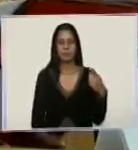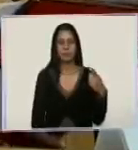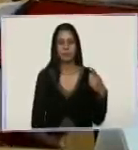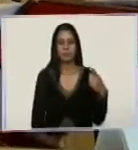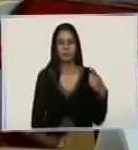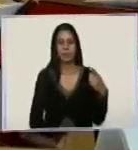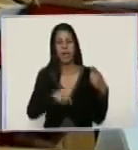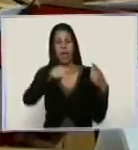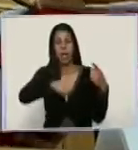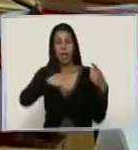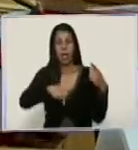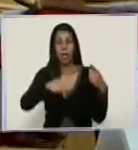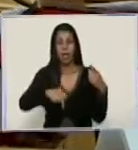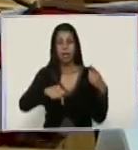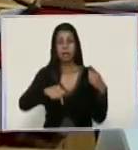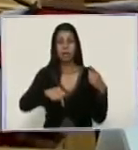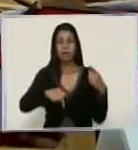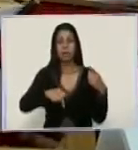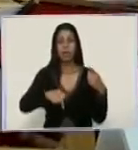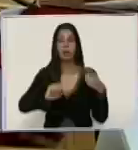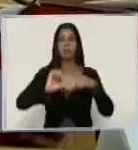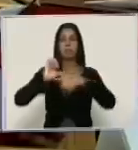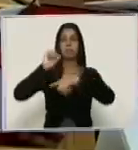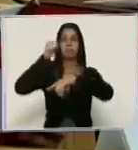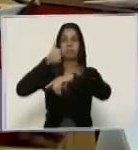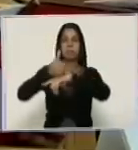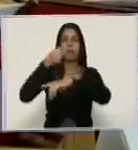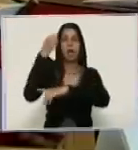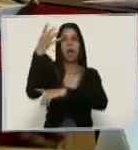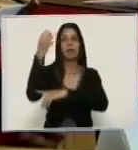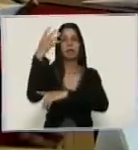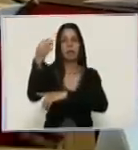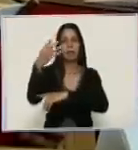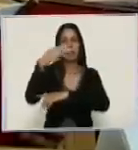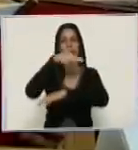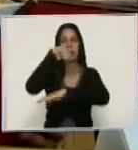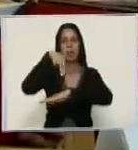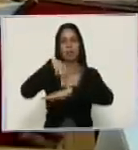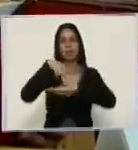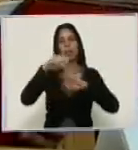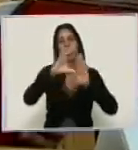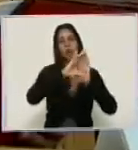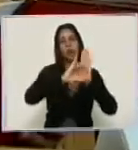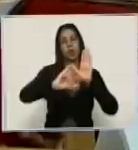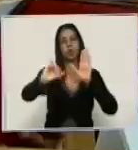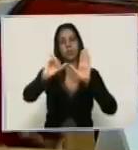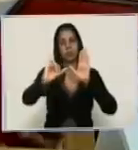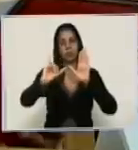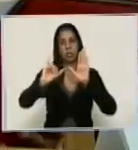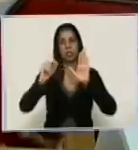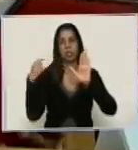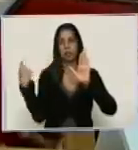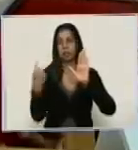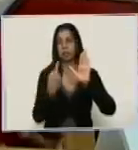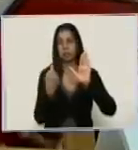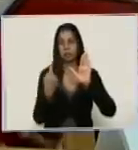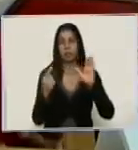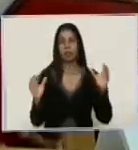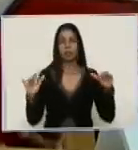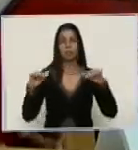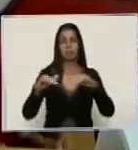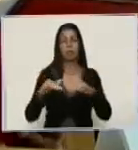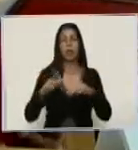esta soberanísima y plenipotenciaria Asamblea Nacional Constituyente, como representante